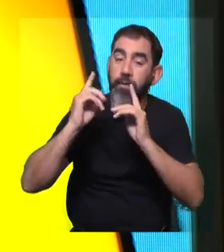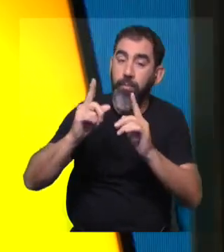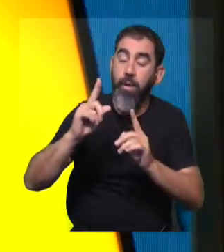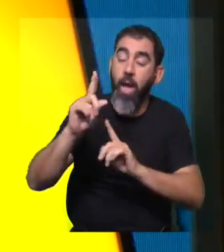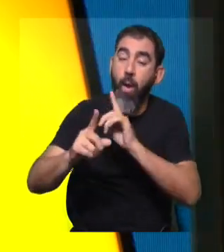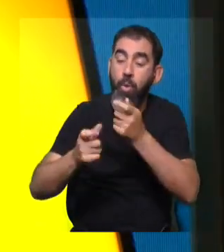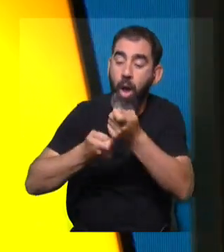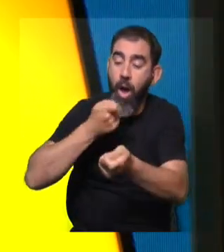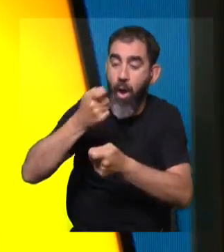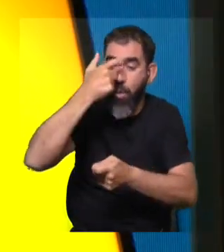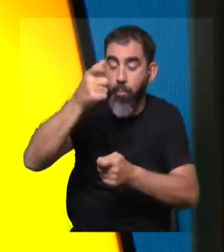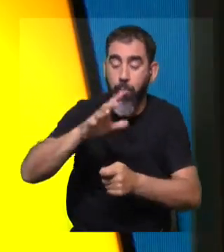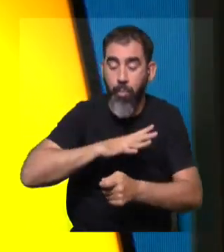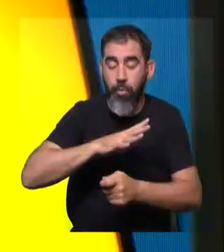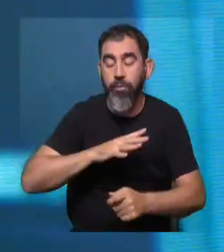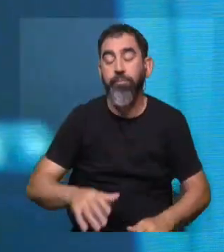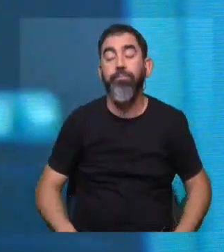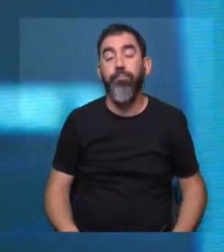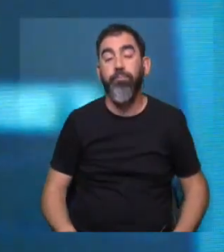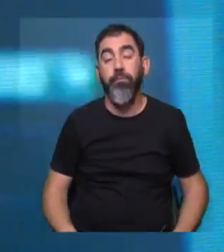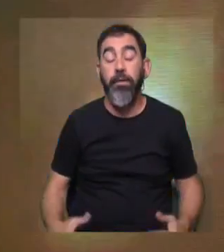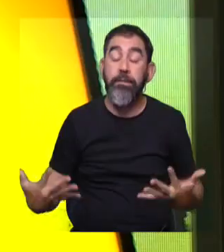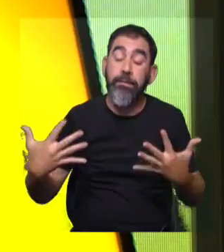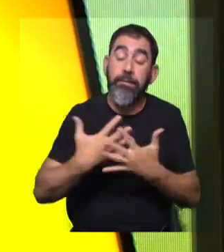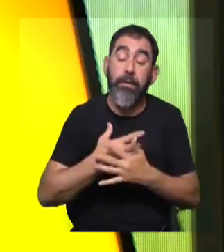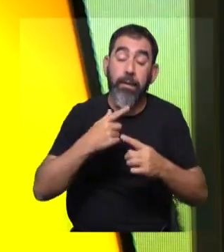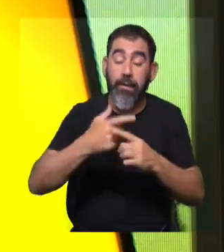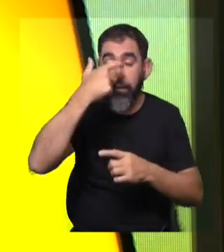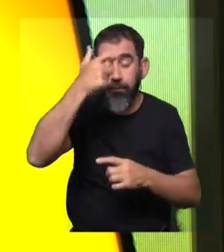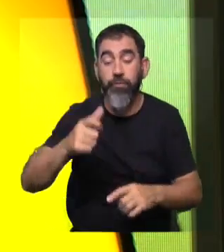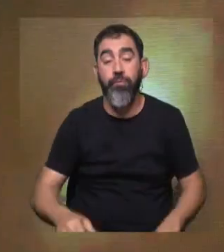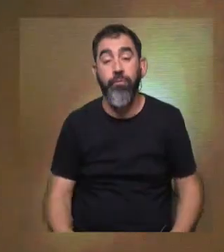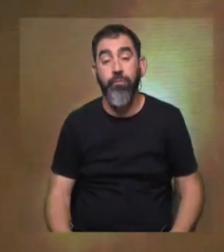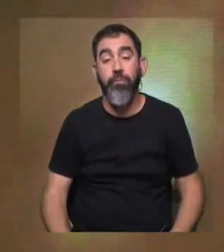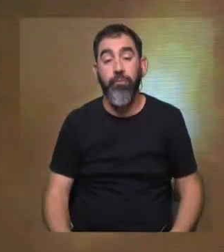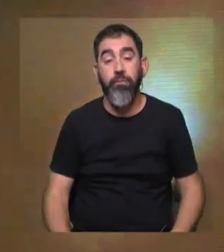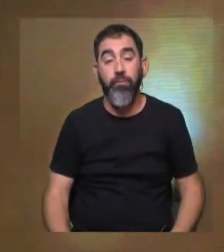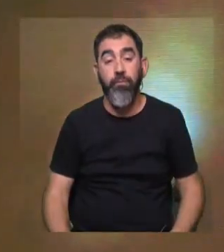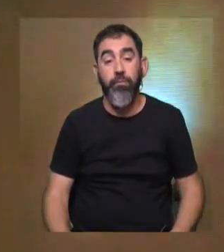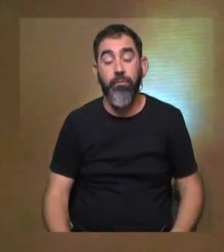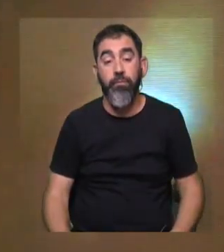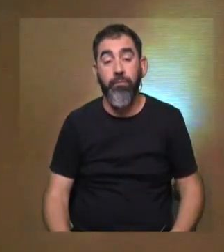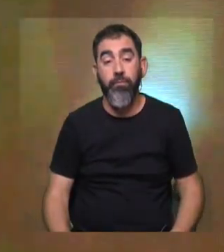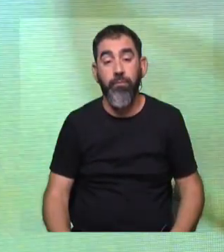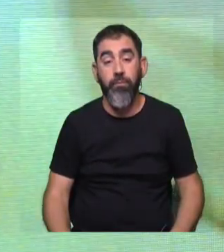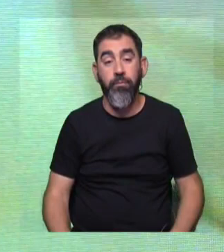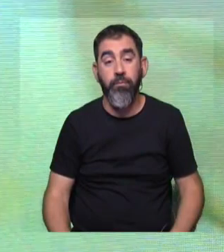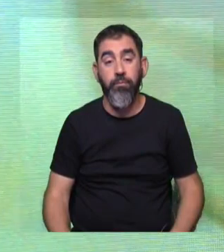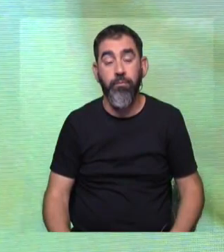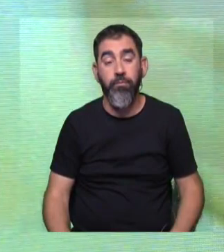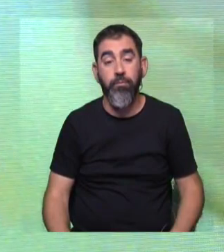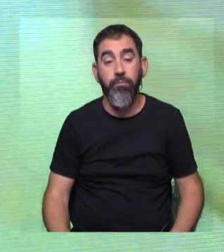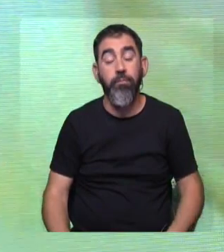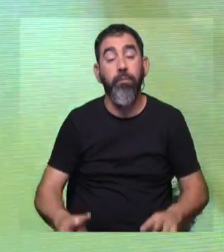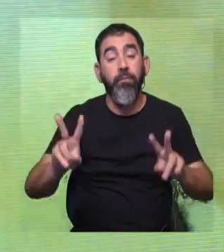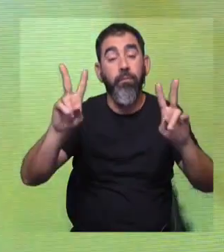modo el aporte de la ciencia que han hecho en estas décadas. Sacrificio por la ciencia. Gracias, Daniela. Hasta la próxima. Y vamos a seguir hablando